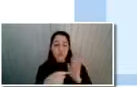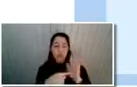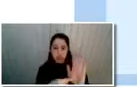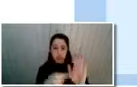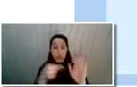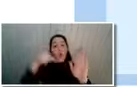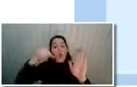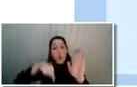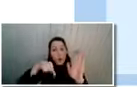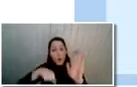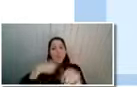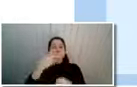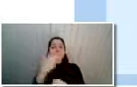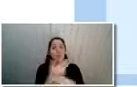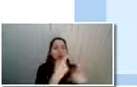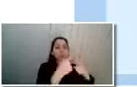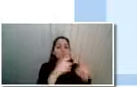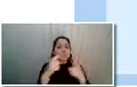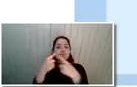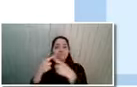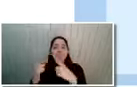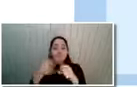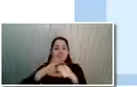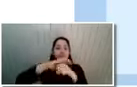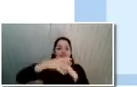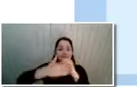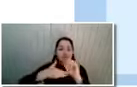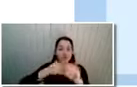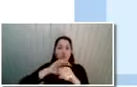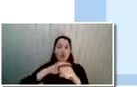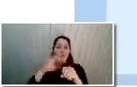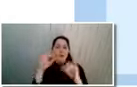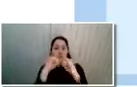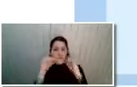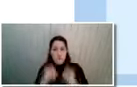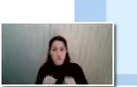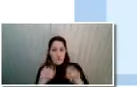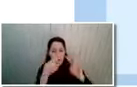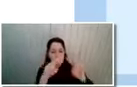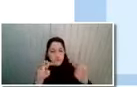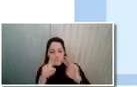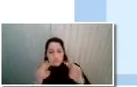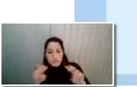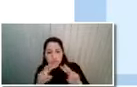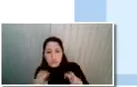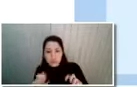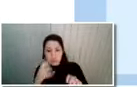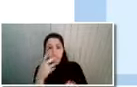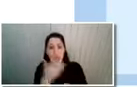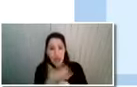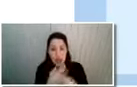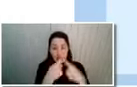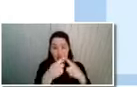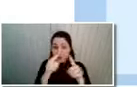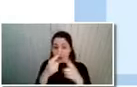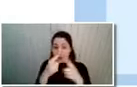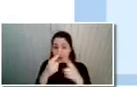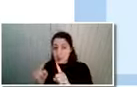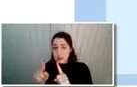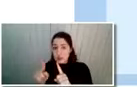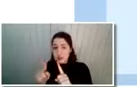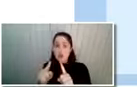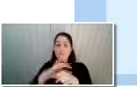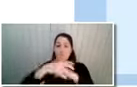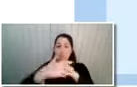la proteína S, para la M, cualquiera de estas proteínas virales, y que entonces